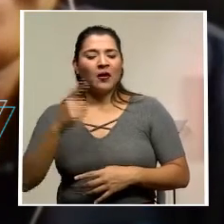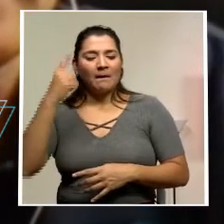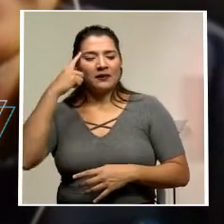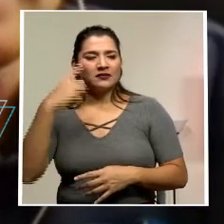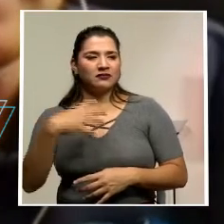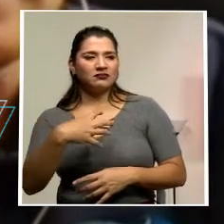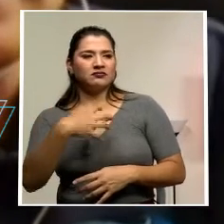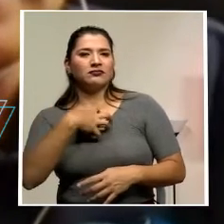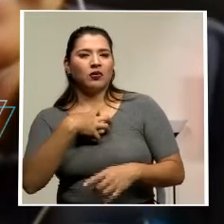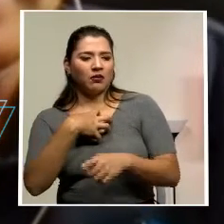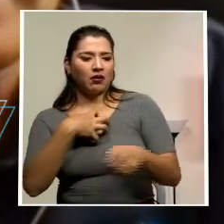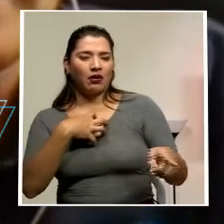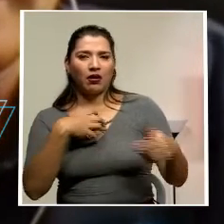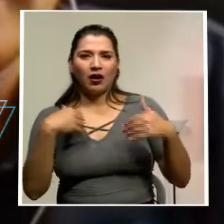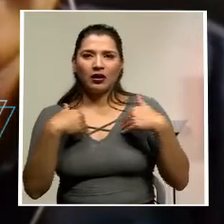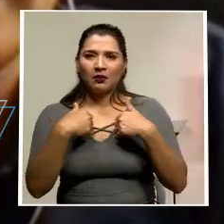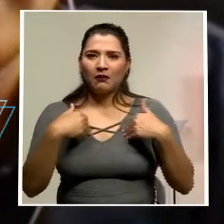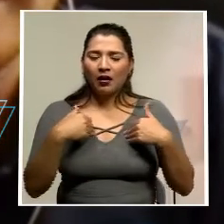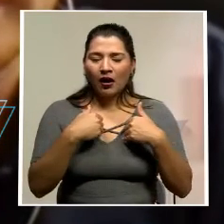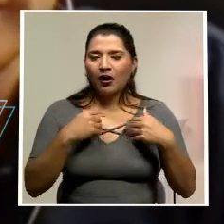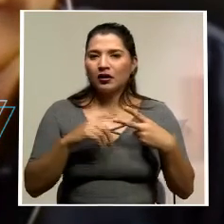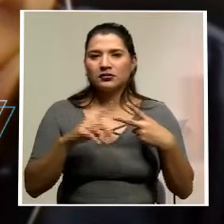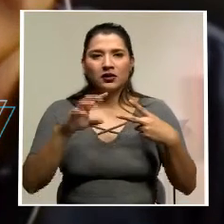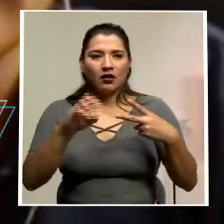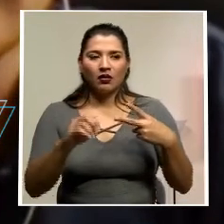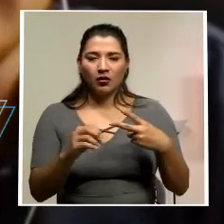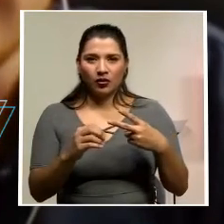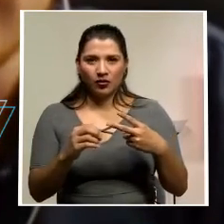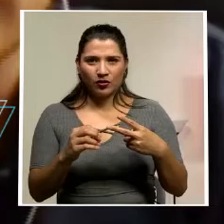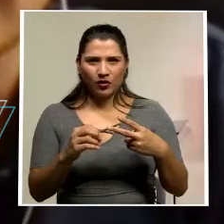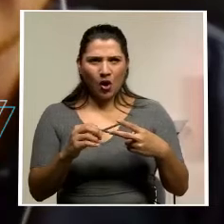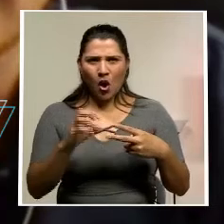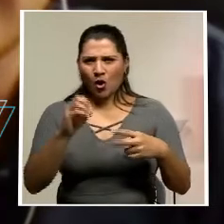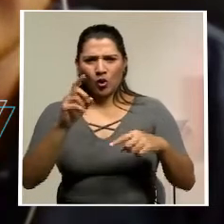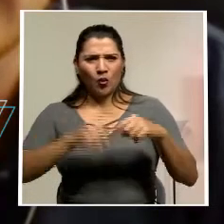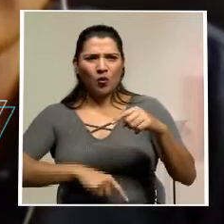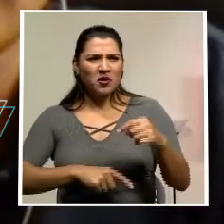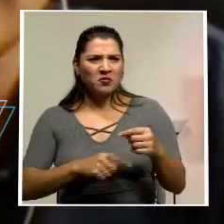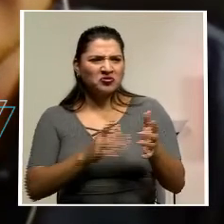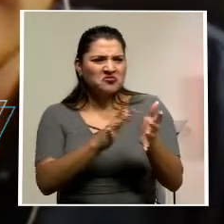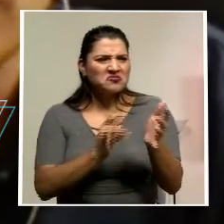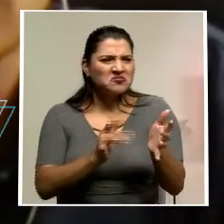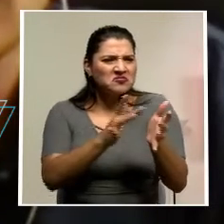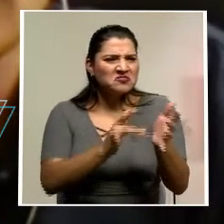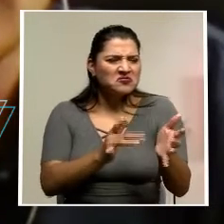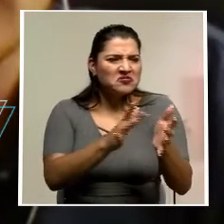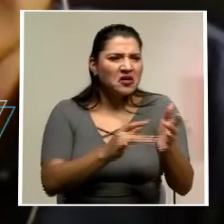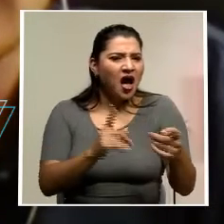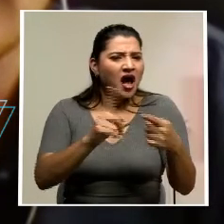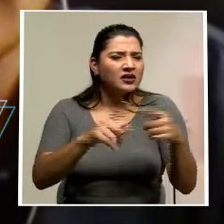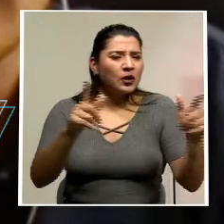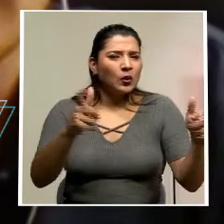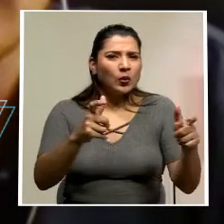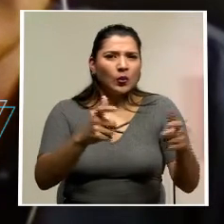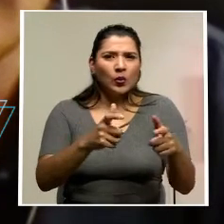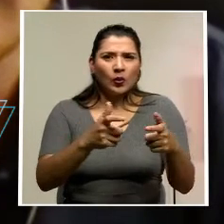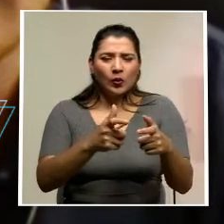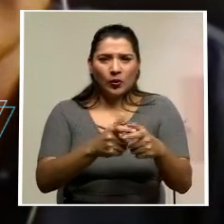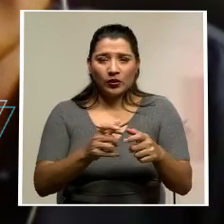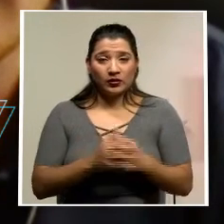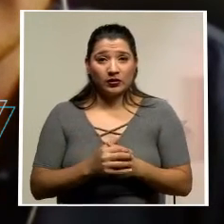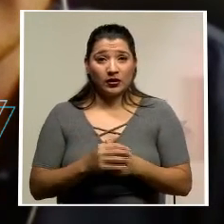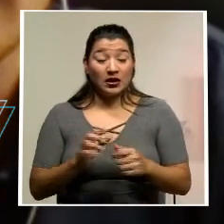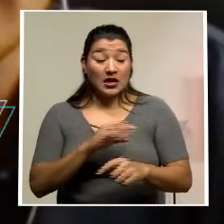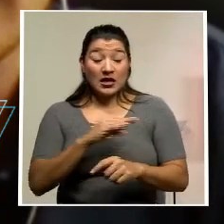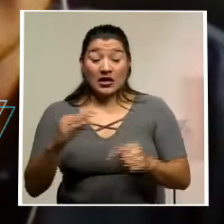ni la potestad de explotarlo hasta su agotamiento. Y ahora, justamente en estos días que todo está